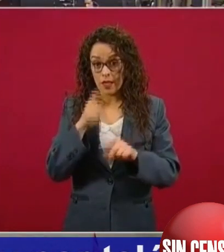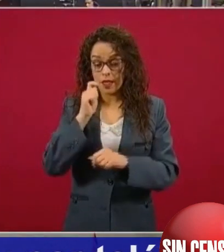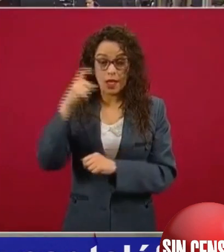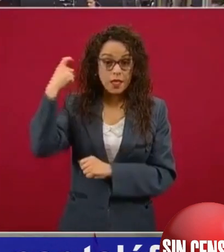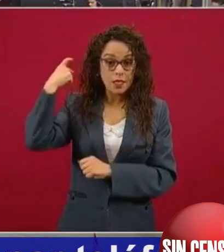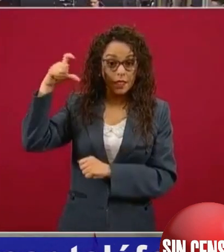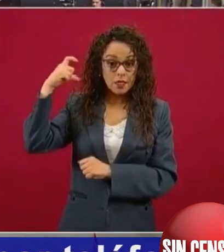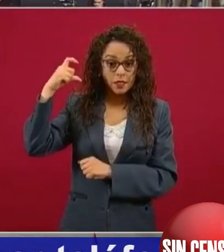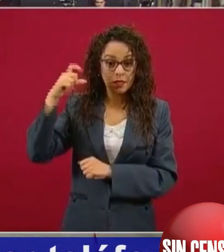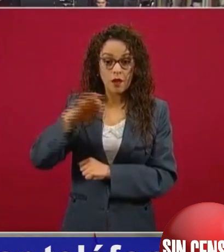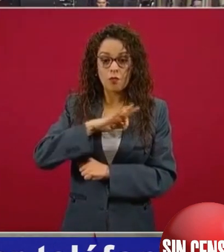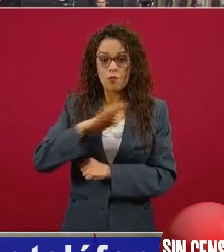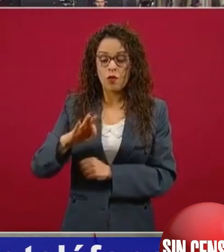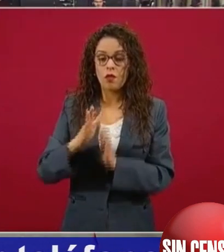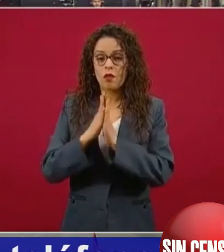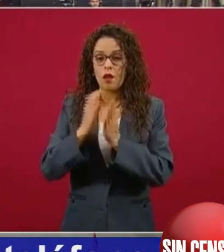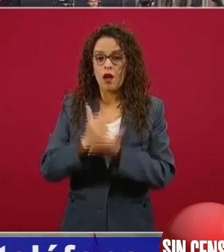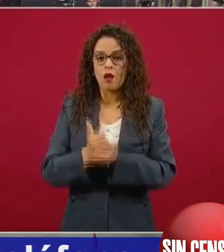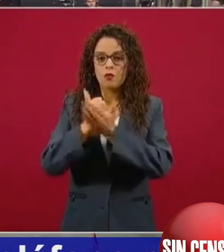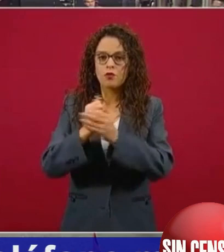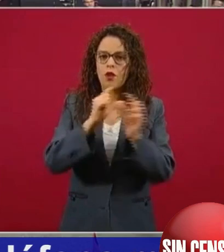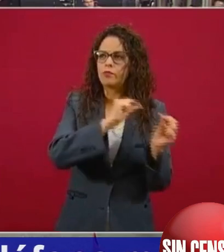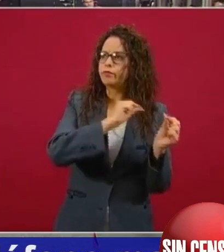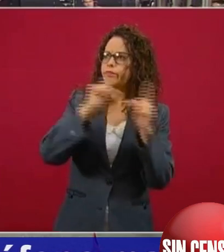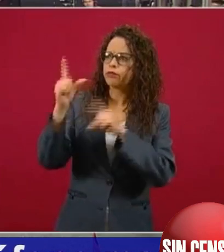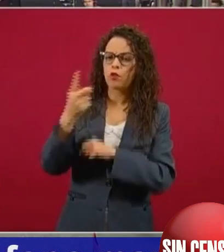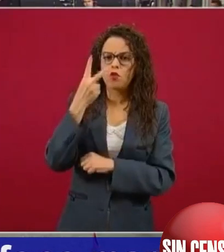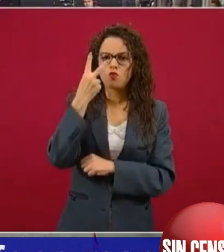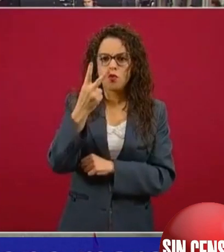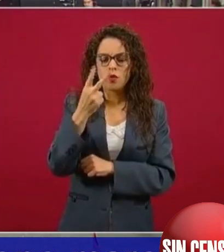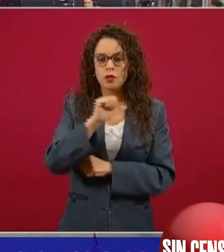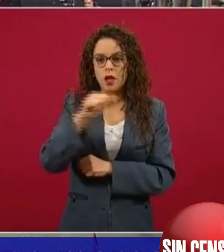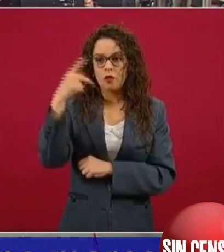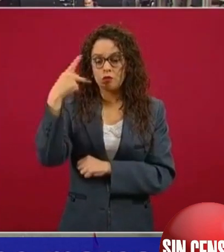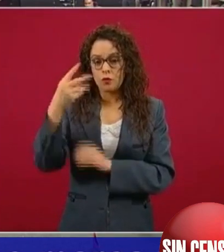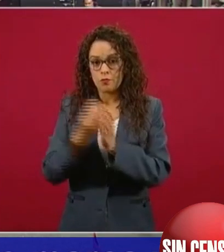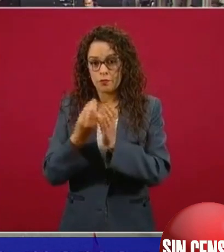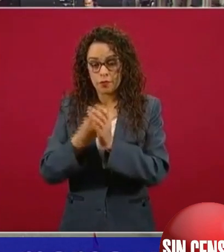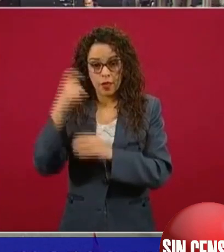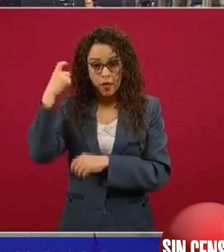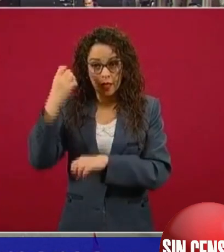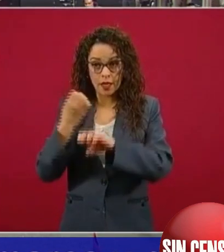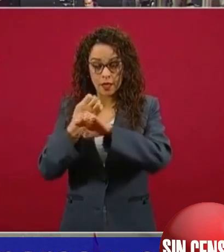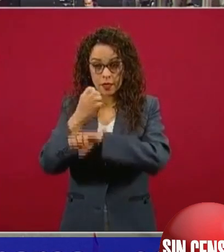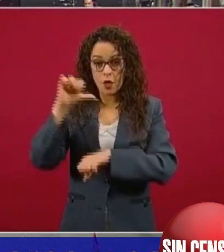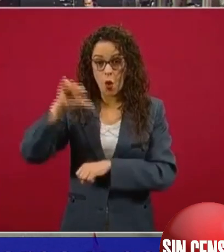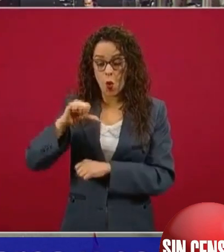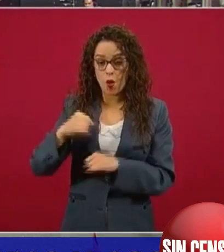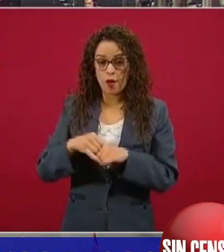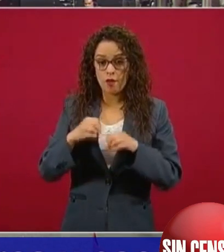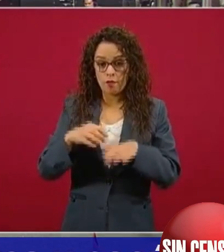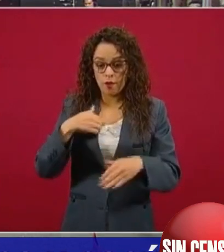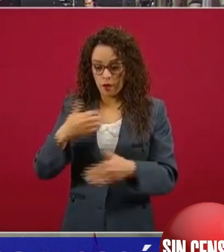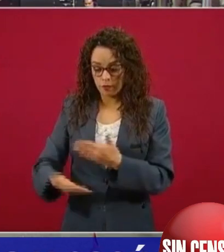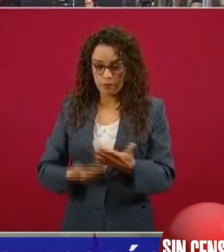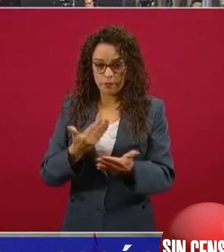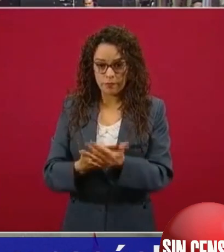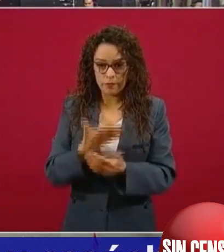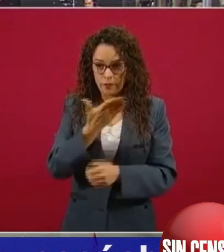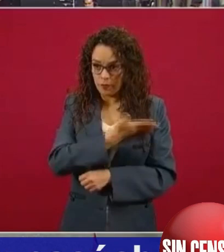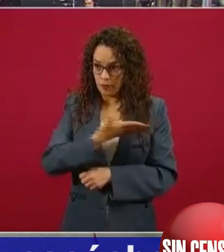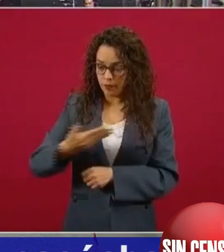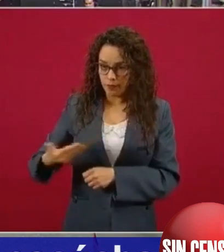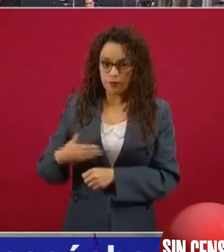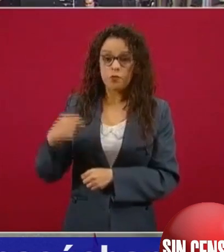pueden proyectar la lámina de Querétaro, las 2 láminas de Querétaro, del informe que dimos hoy al presidente, informe que efectivamente damos todos los